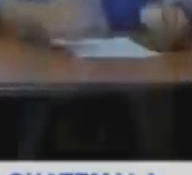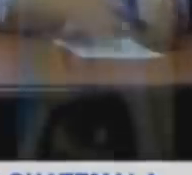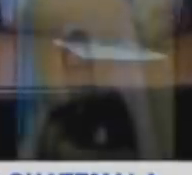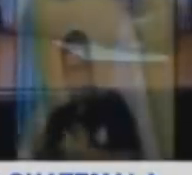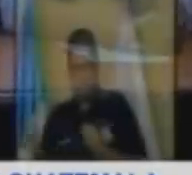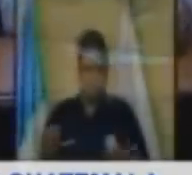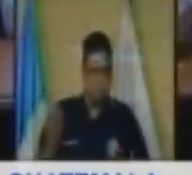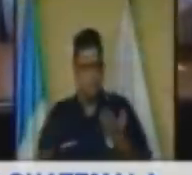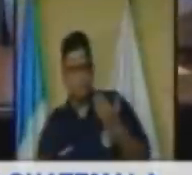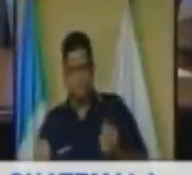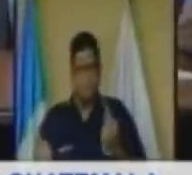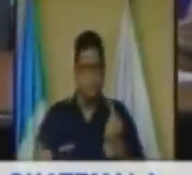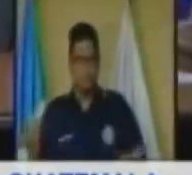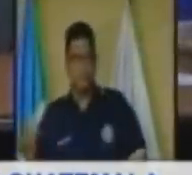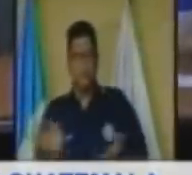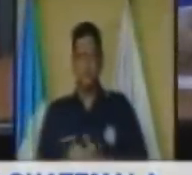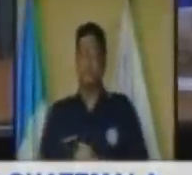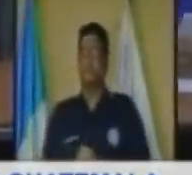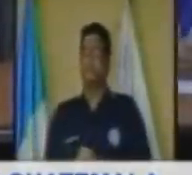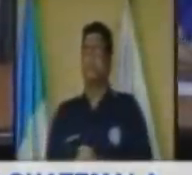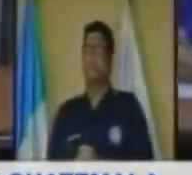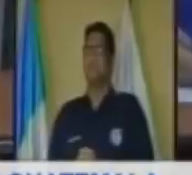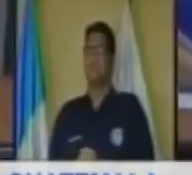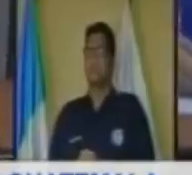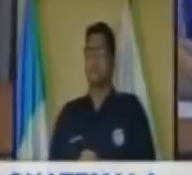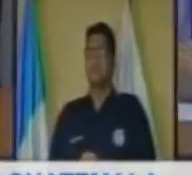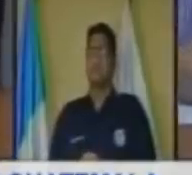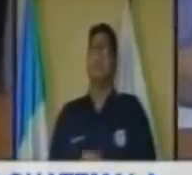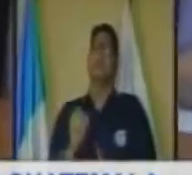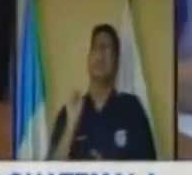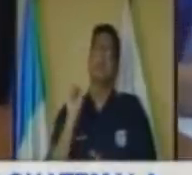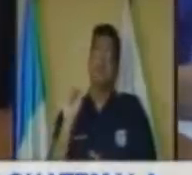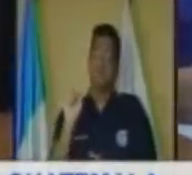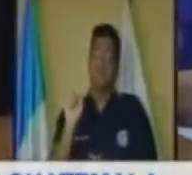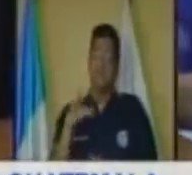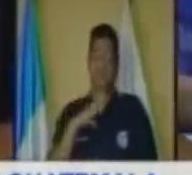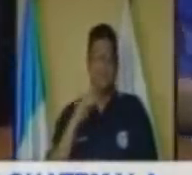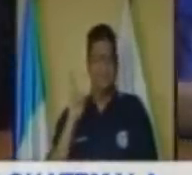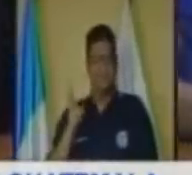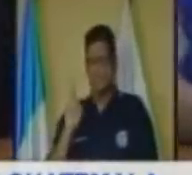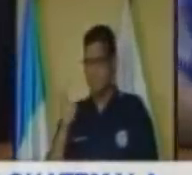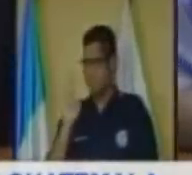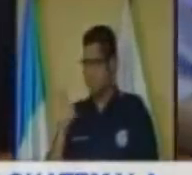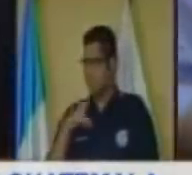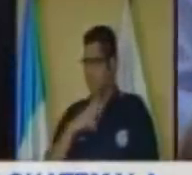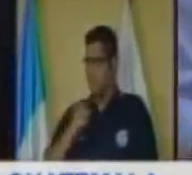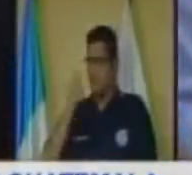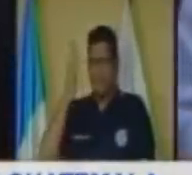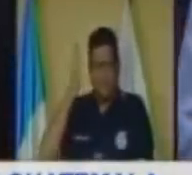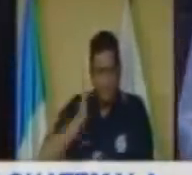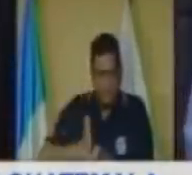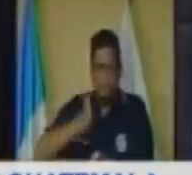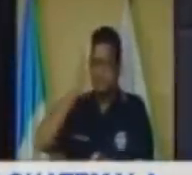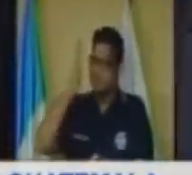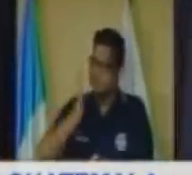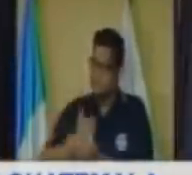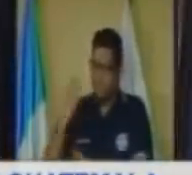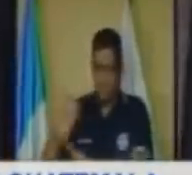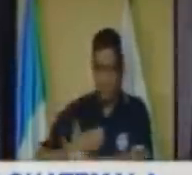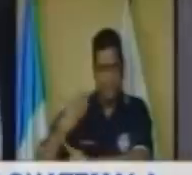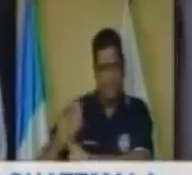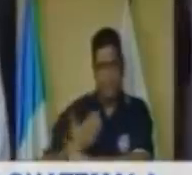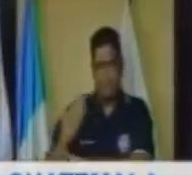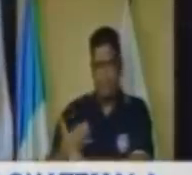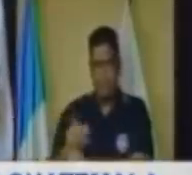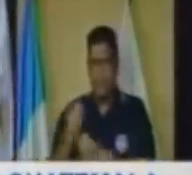Sí, gracias por la pregunta. Para aclarar, les puedo decir que ese es el problema que siempre hemos recalcado, de que aparecen